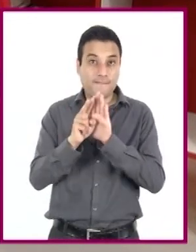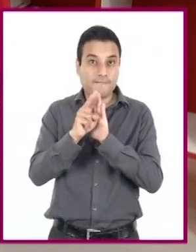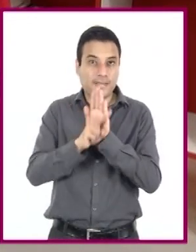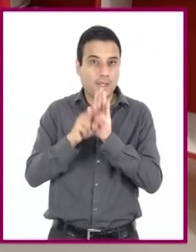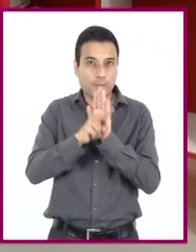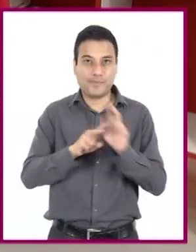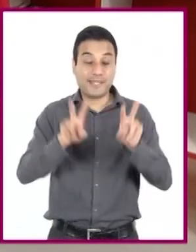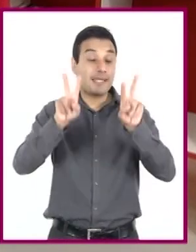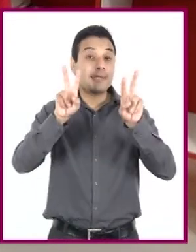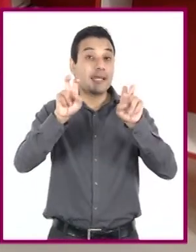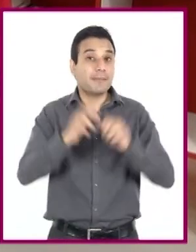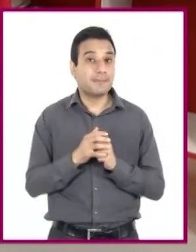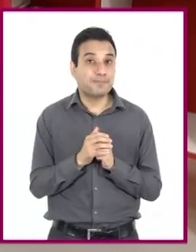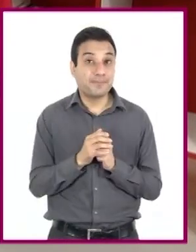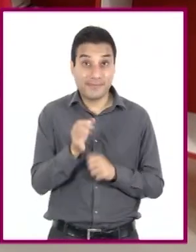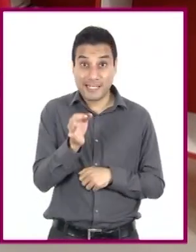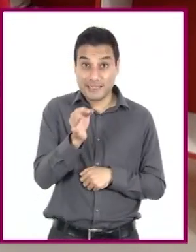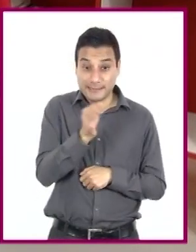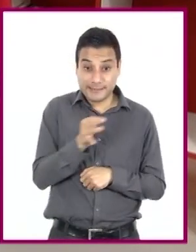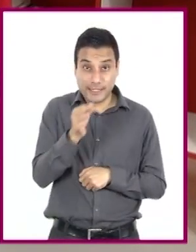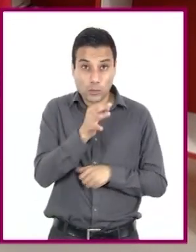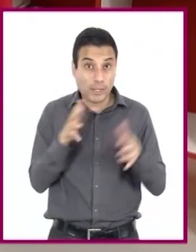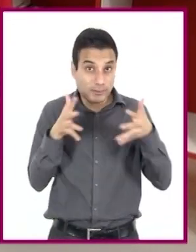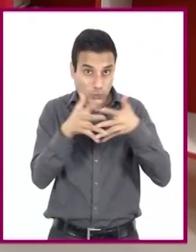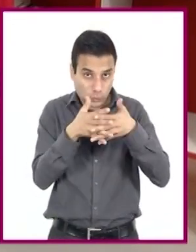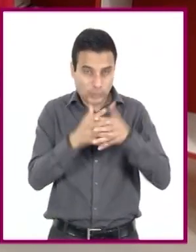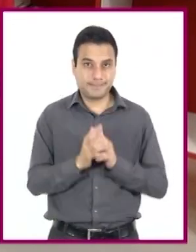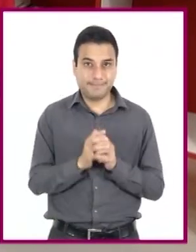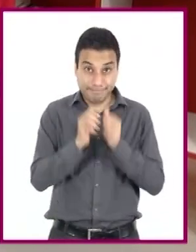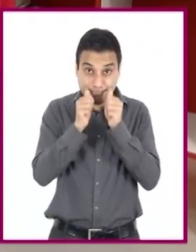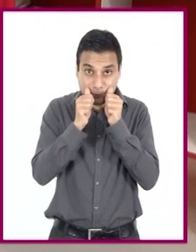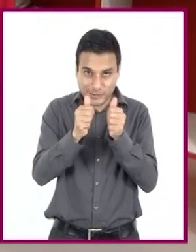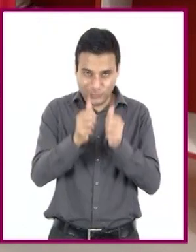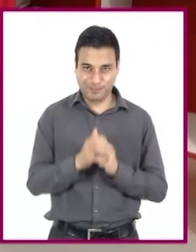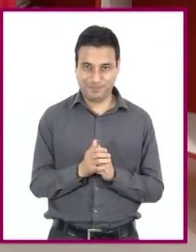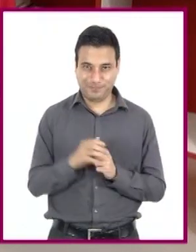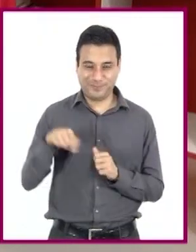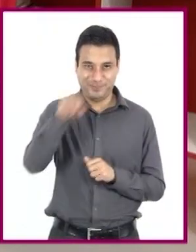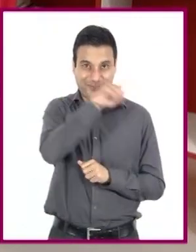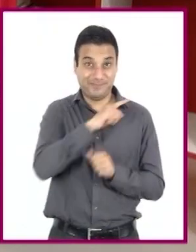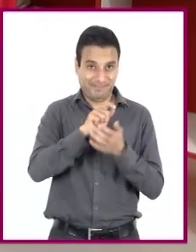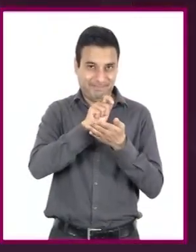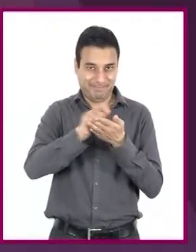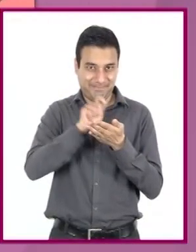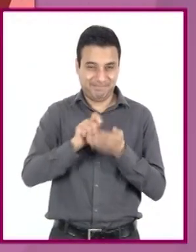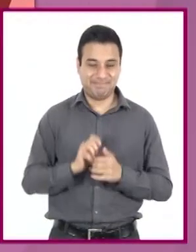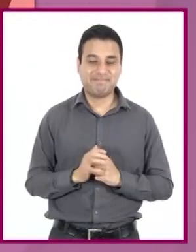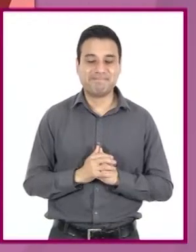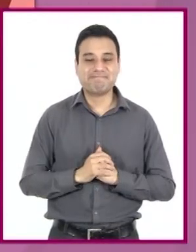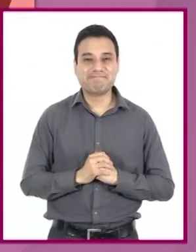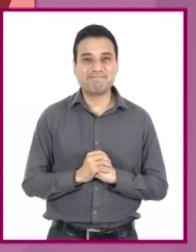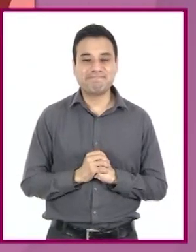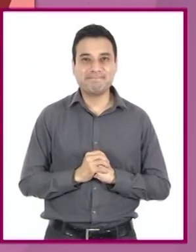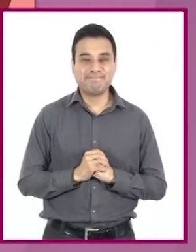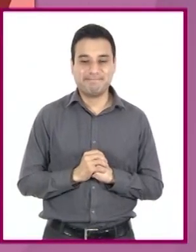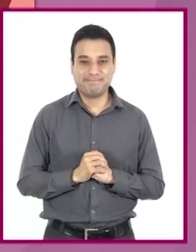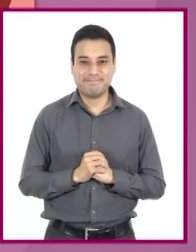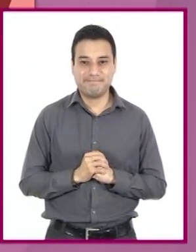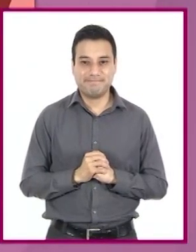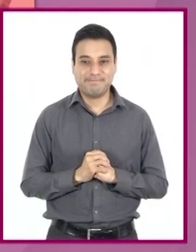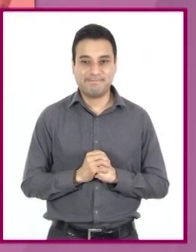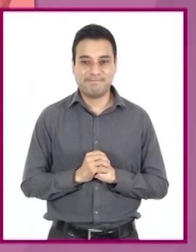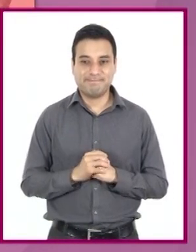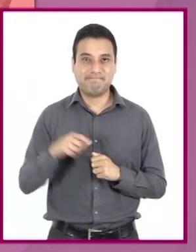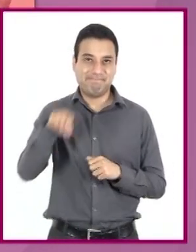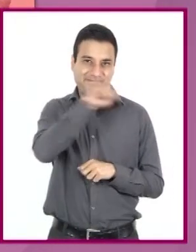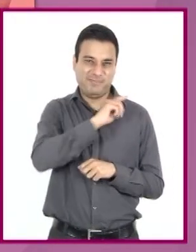titulado Las estructuras celulares. Pongan mucha atención para que complementen sus apuntes. Te invito a